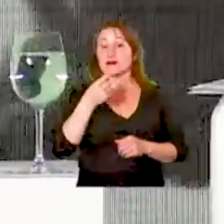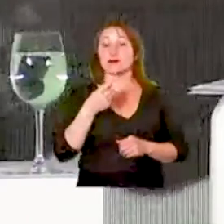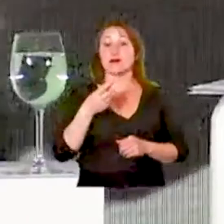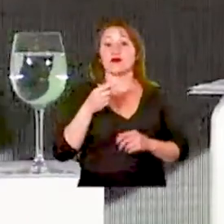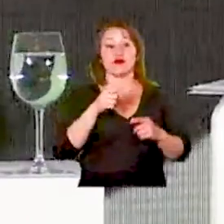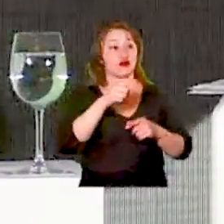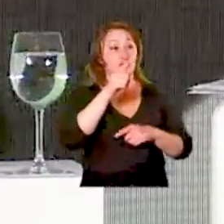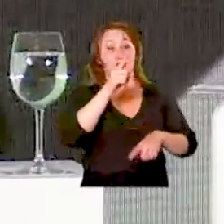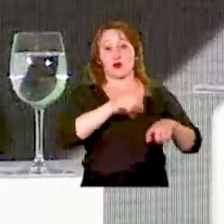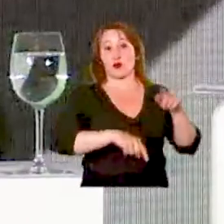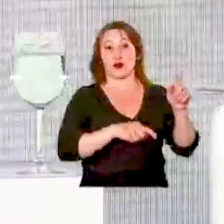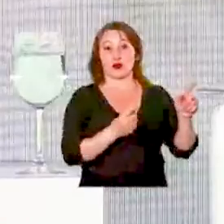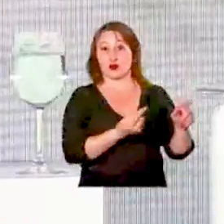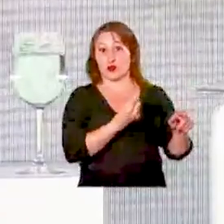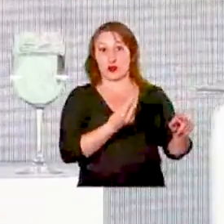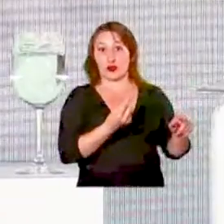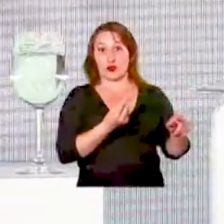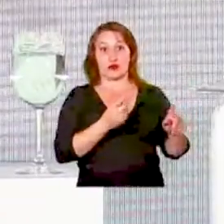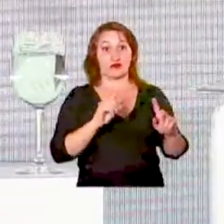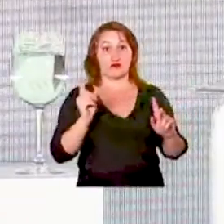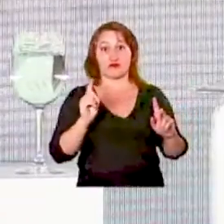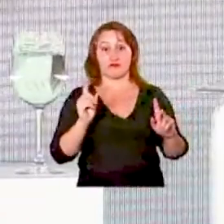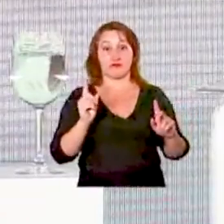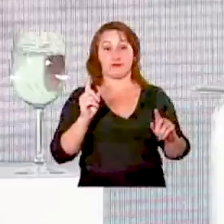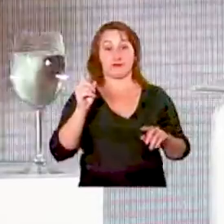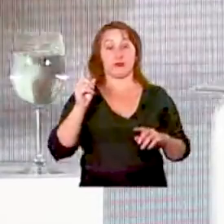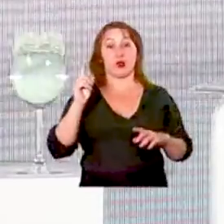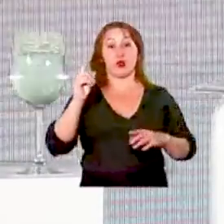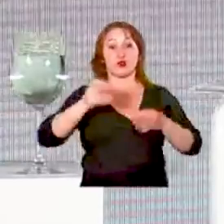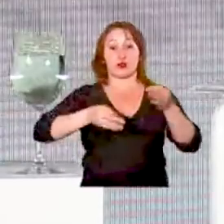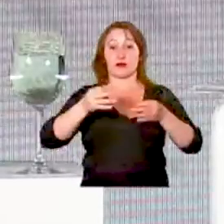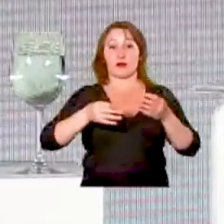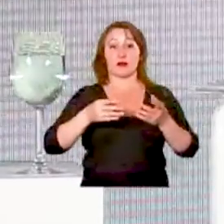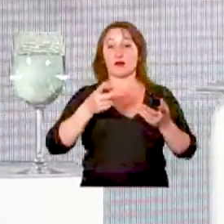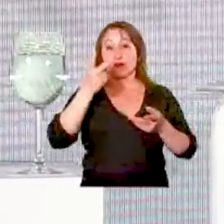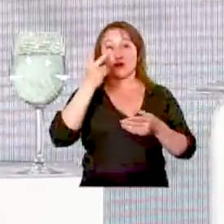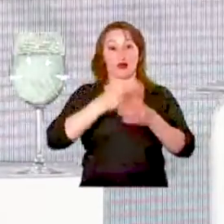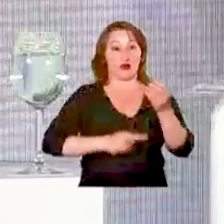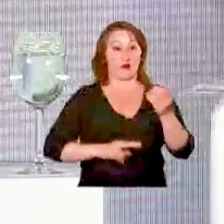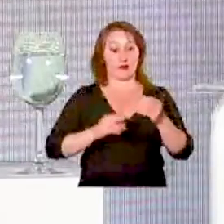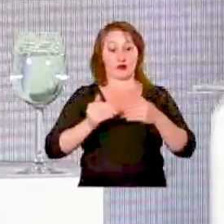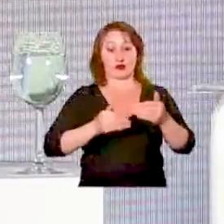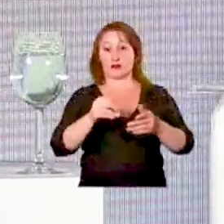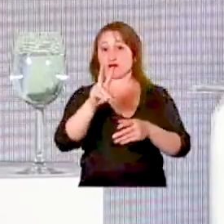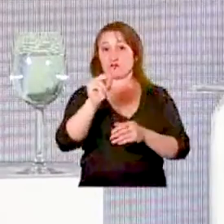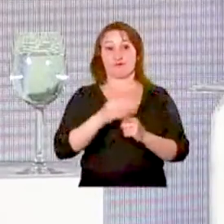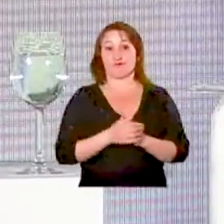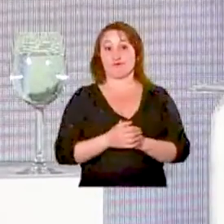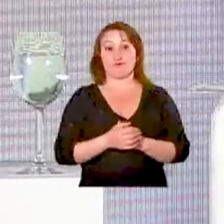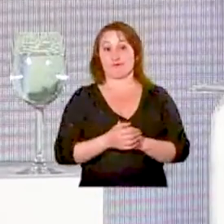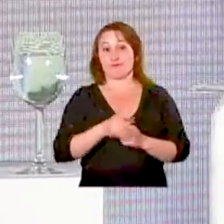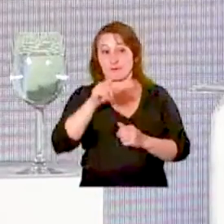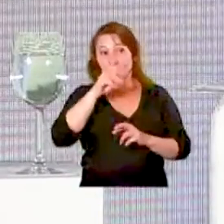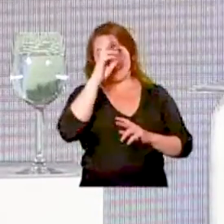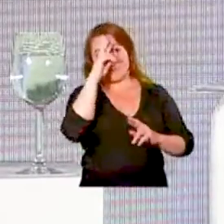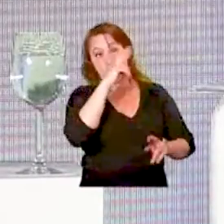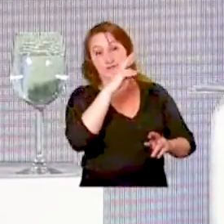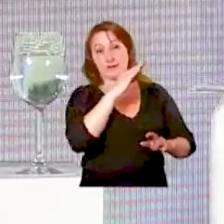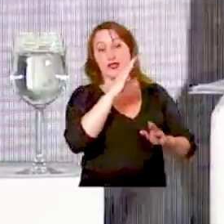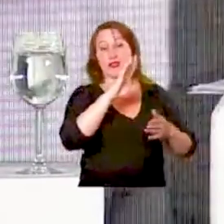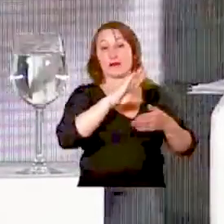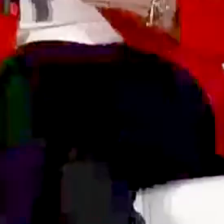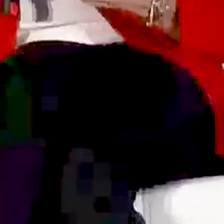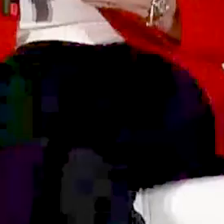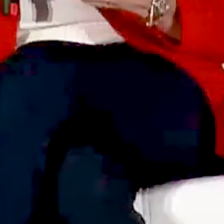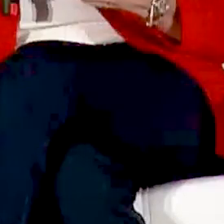usted no puede solo hacer la etapa de instrucción y de juzgamiento porque viola y no le cumplimos a la sentencia interamericana. Por